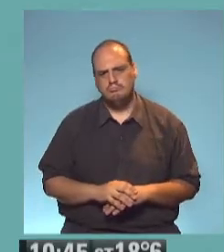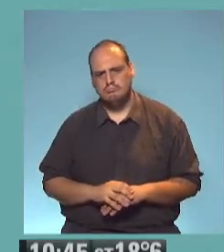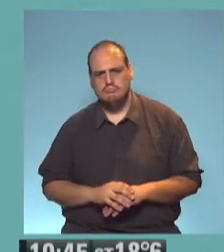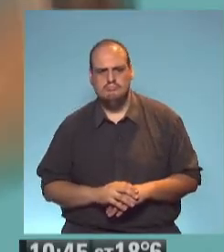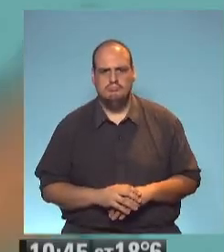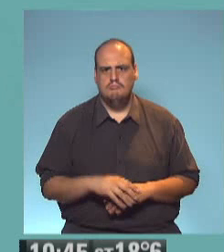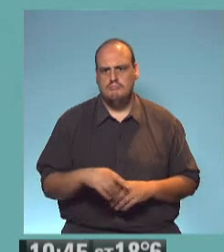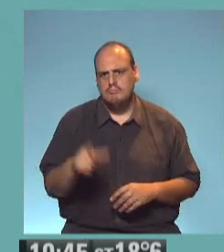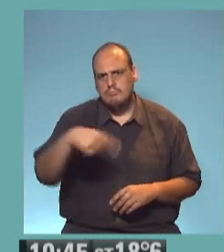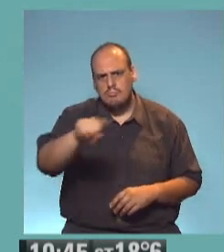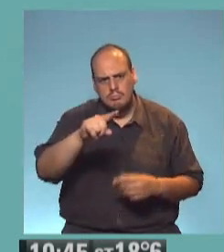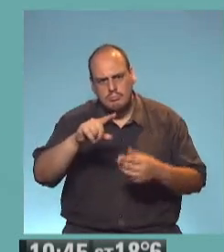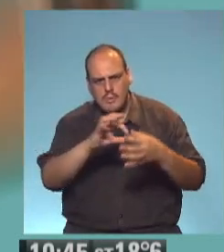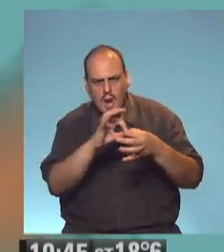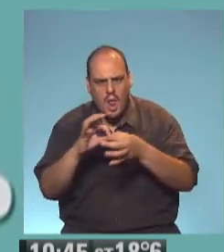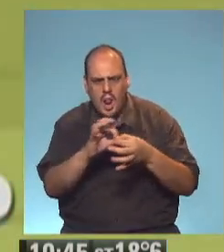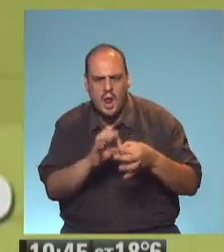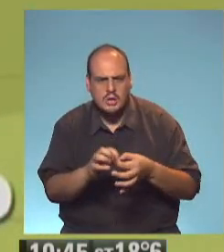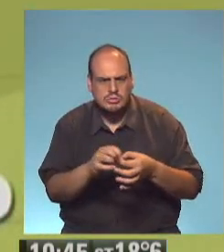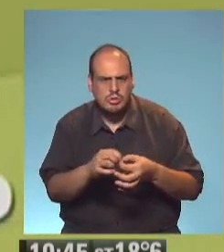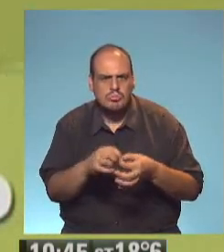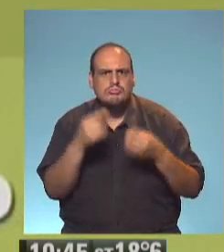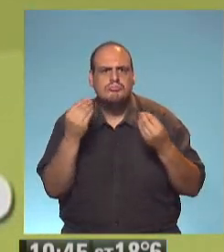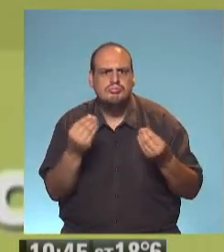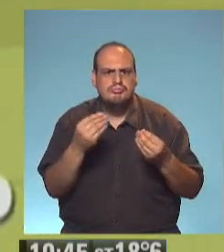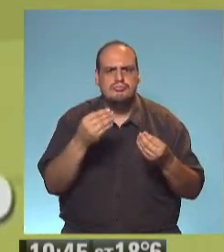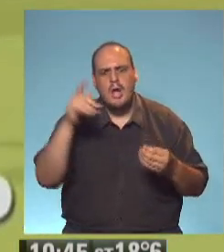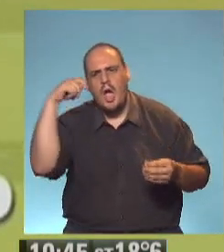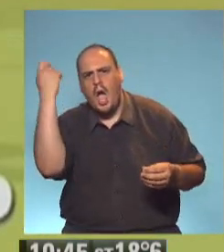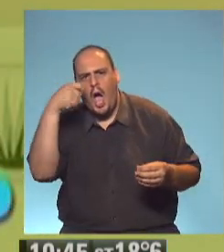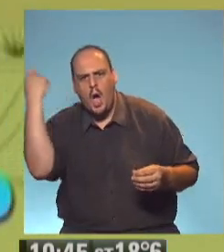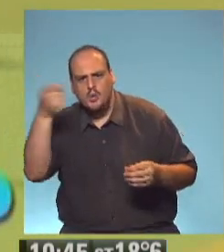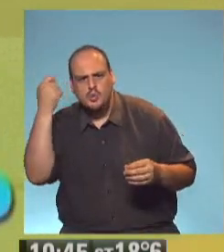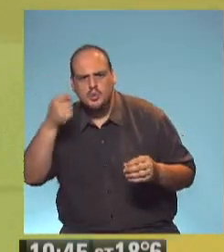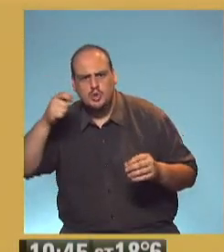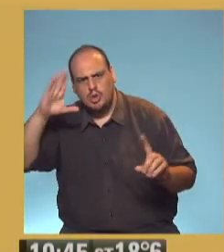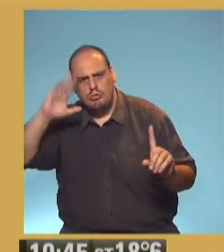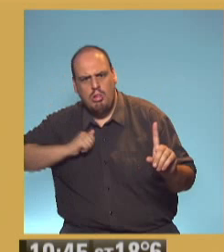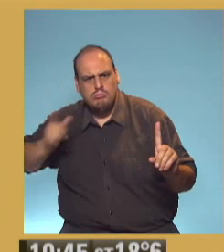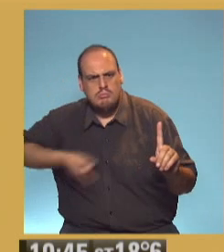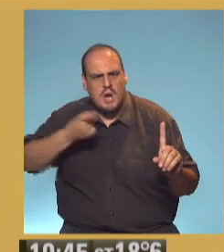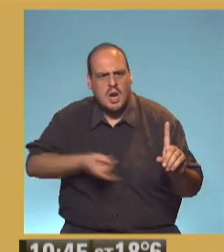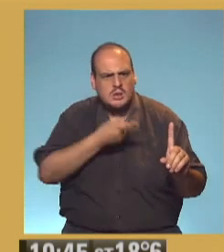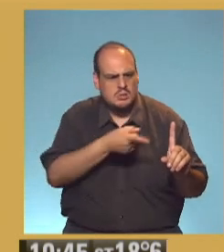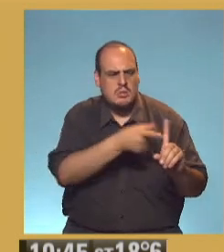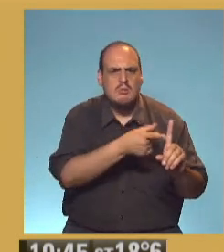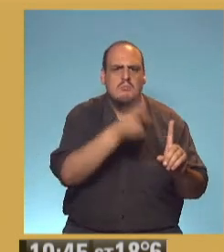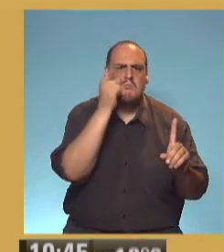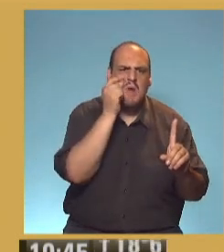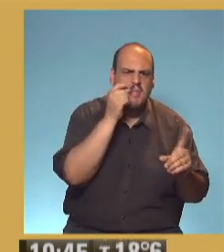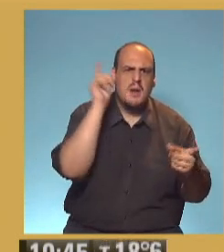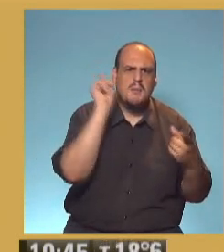Que atienda la relación que hace un gaucho perseguido, que padre y marido